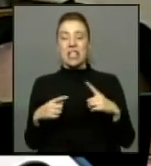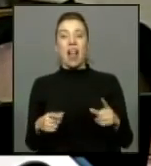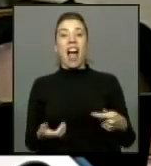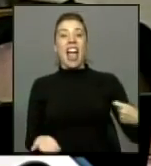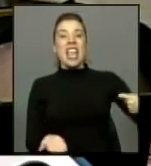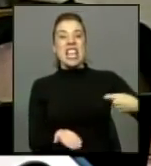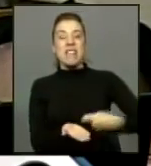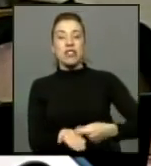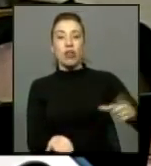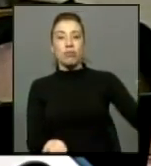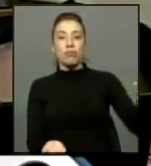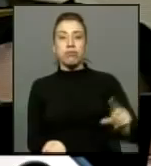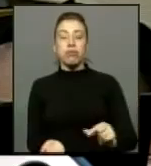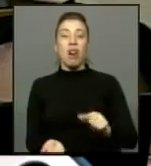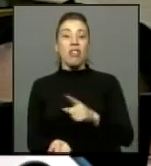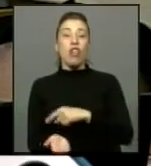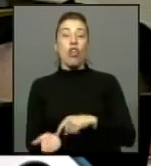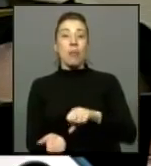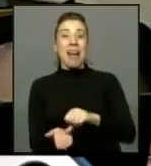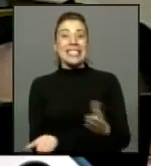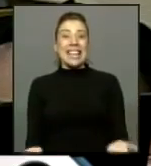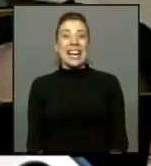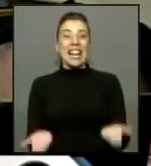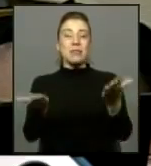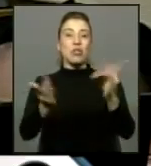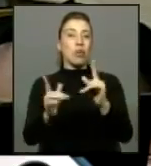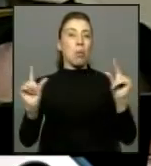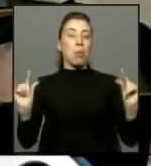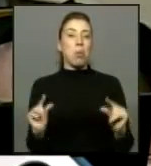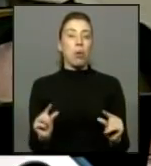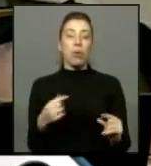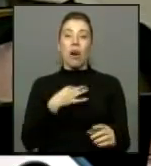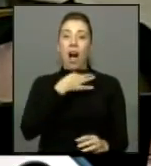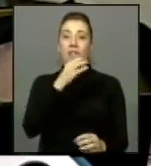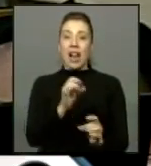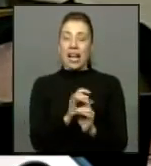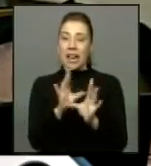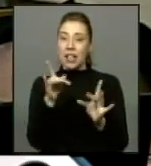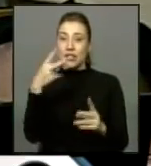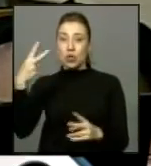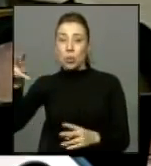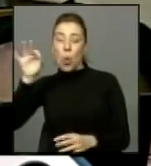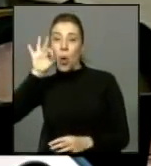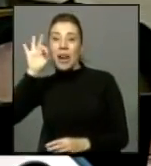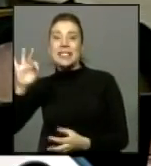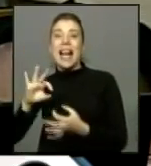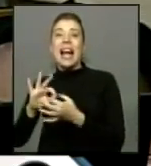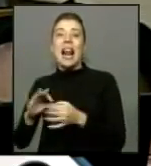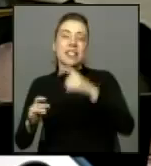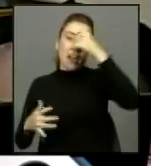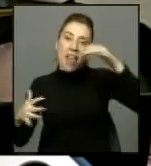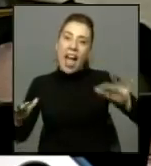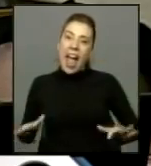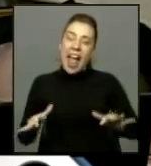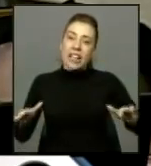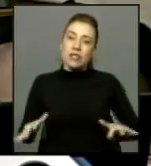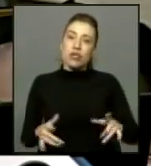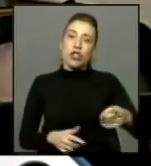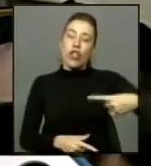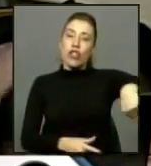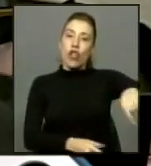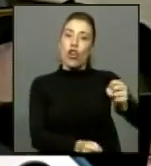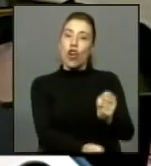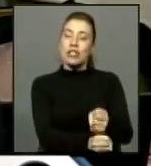y con falta de crecimiento. Un mensaje explícito para ellos. Su riqueza es producto del esfuerzo de los y las